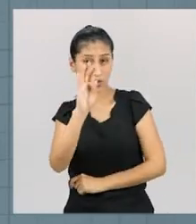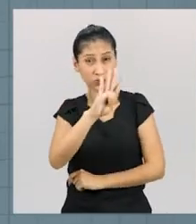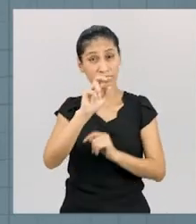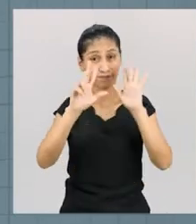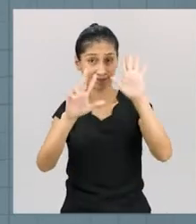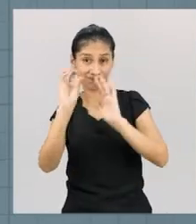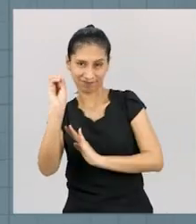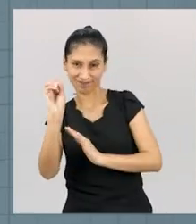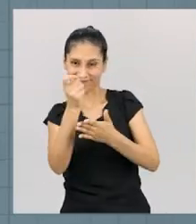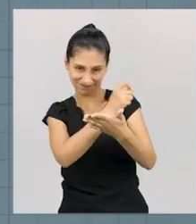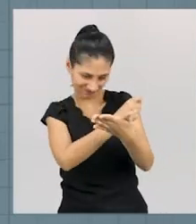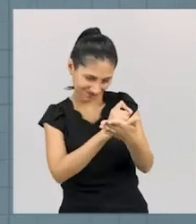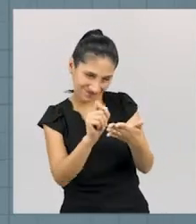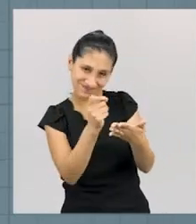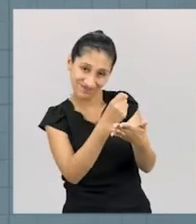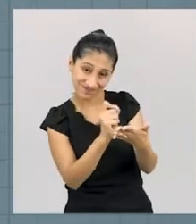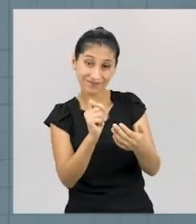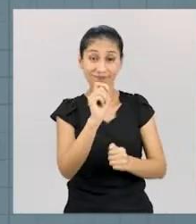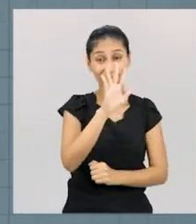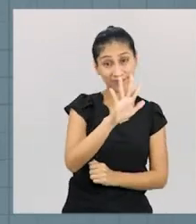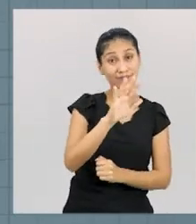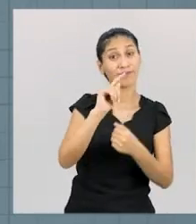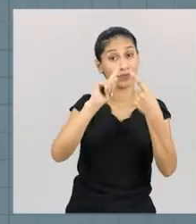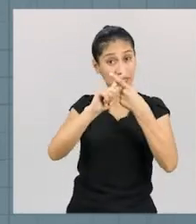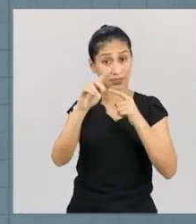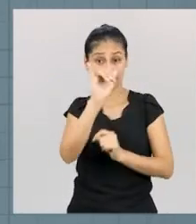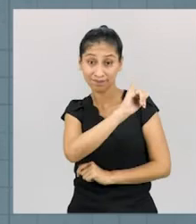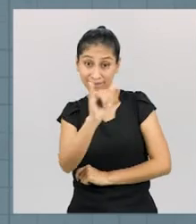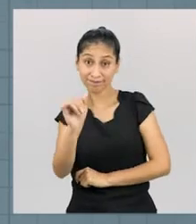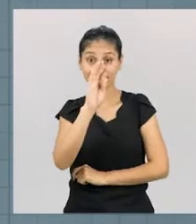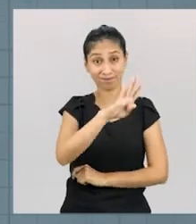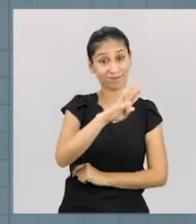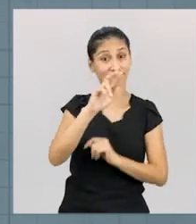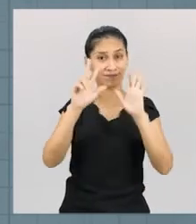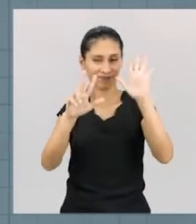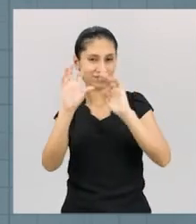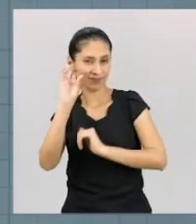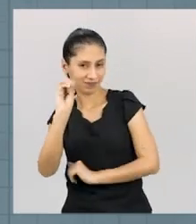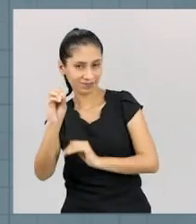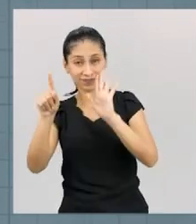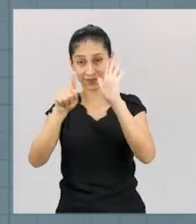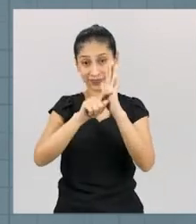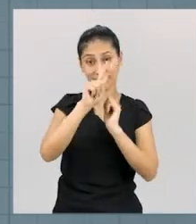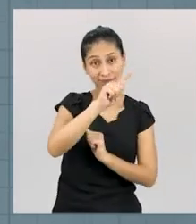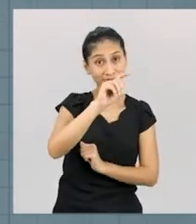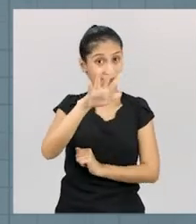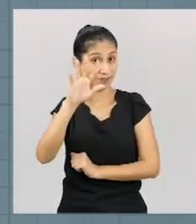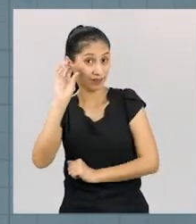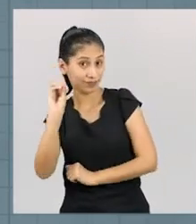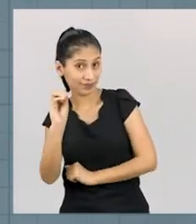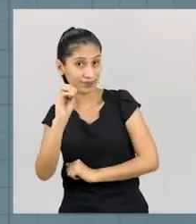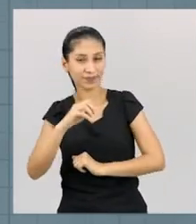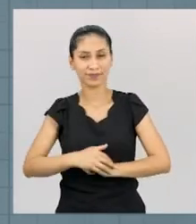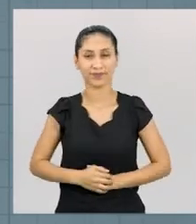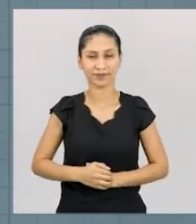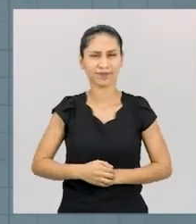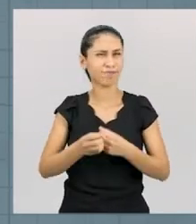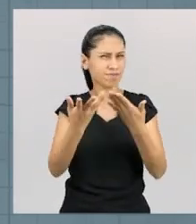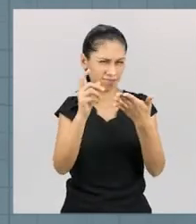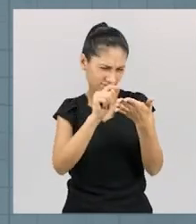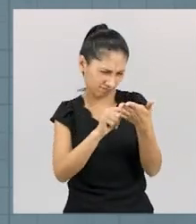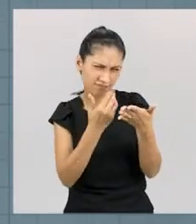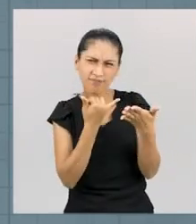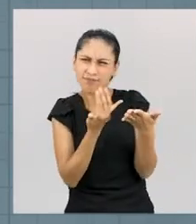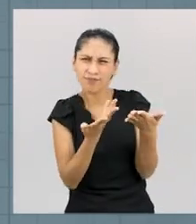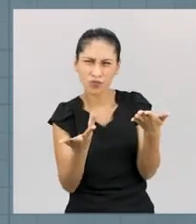480. Resolvemos aquí. 5x es igual a 480 menos 150.